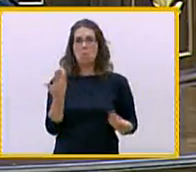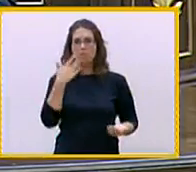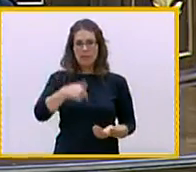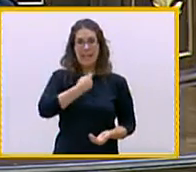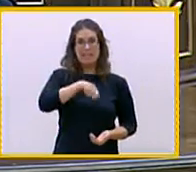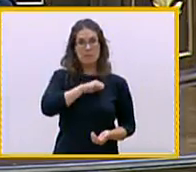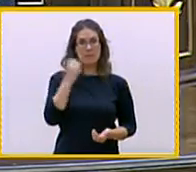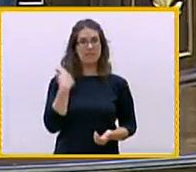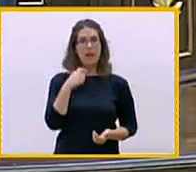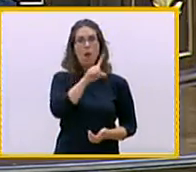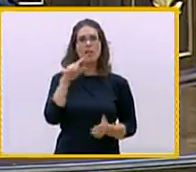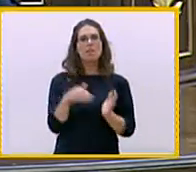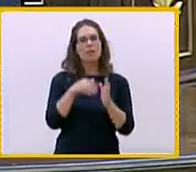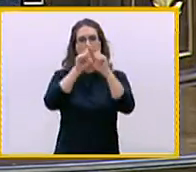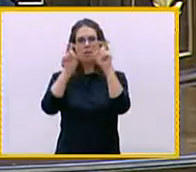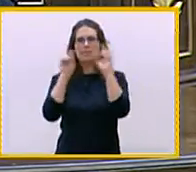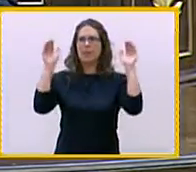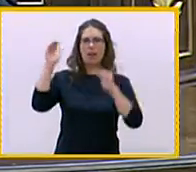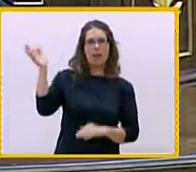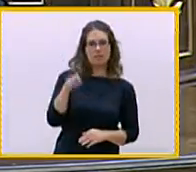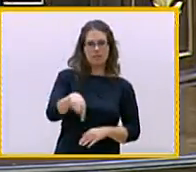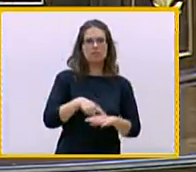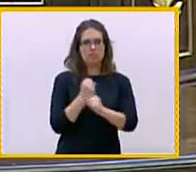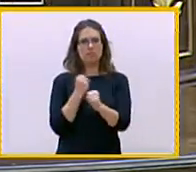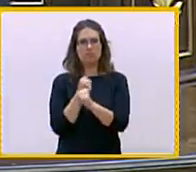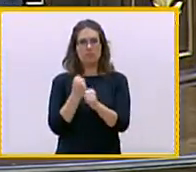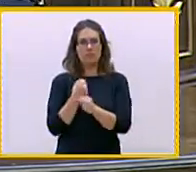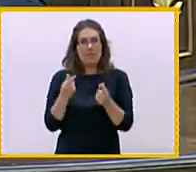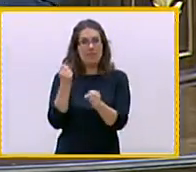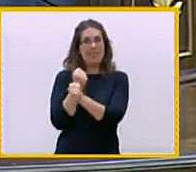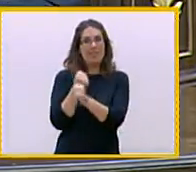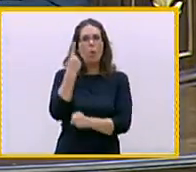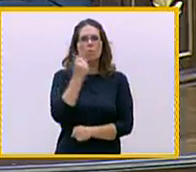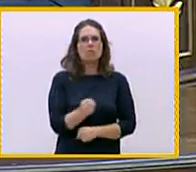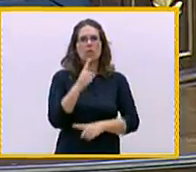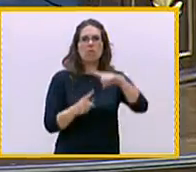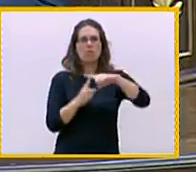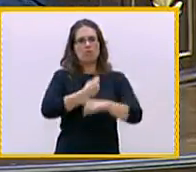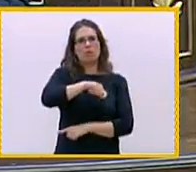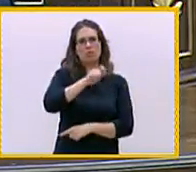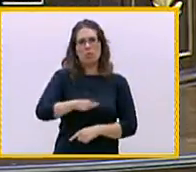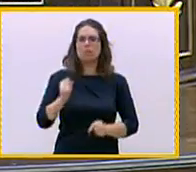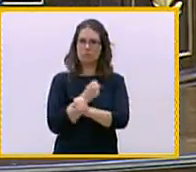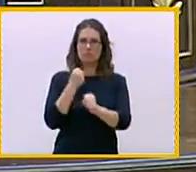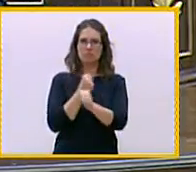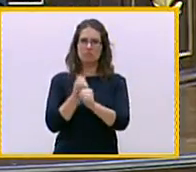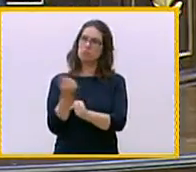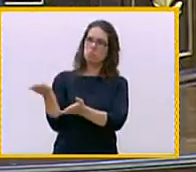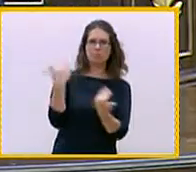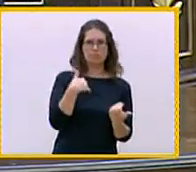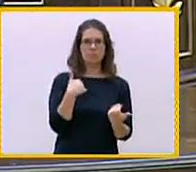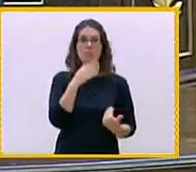empresas extranjeras que dan empleo a más de 1,5 millones de españoles. Esas cifras convierten a nuestro país